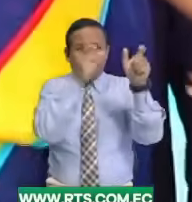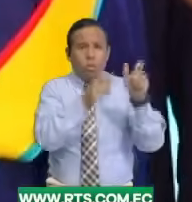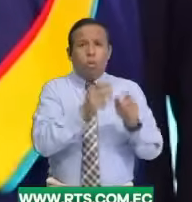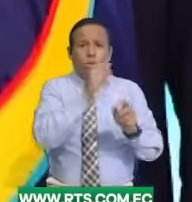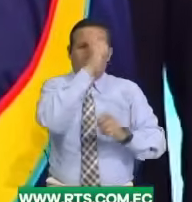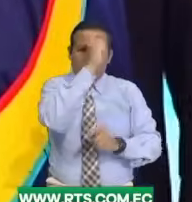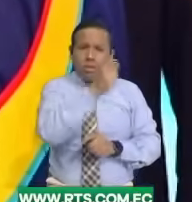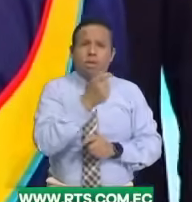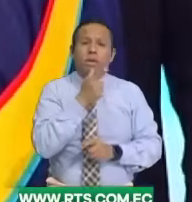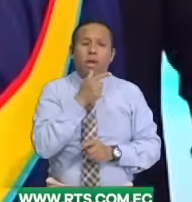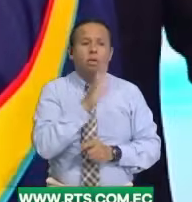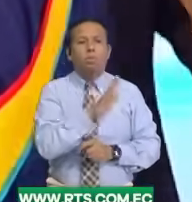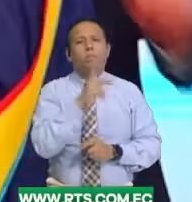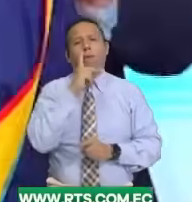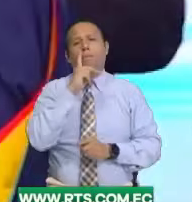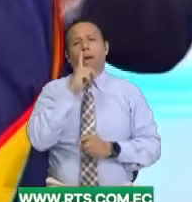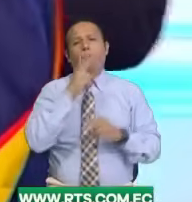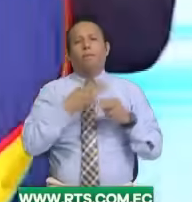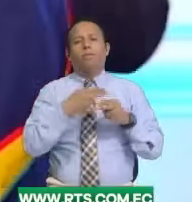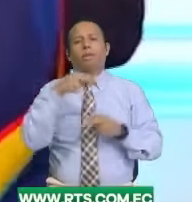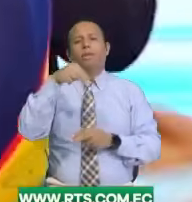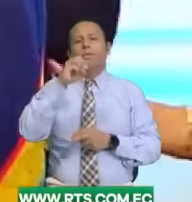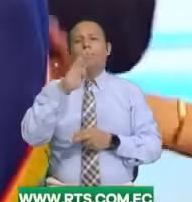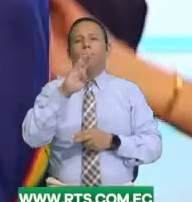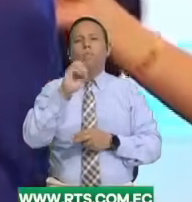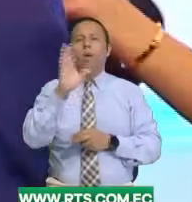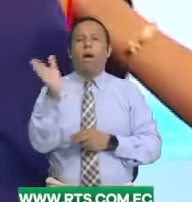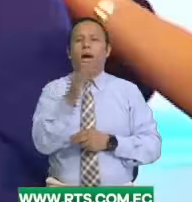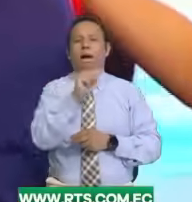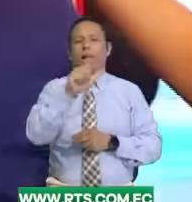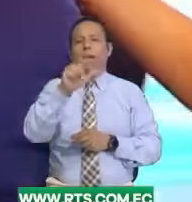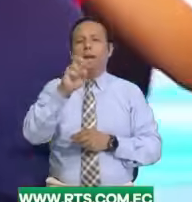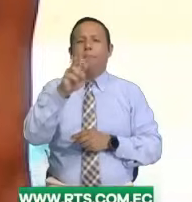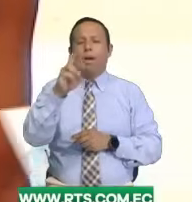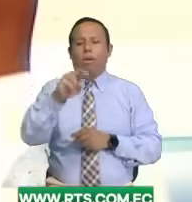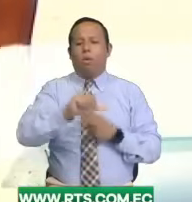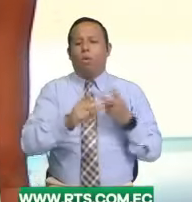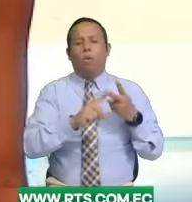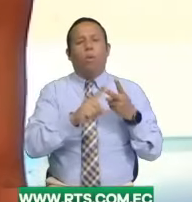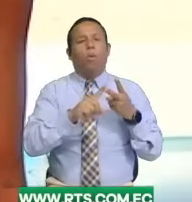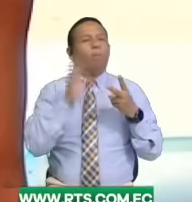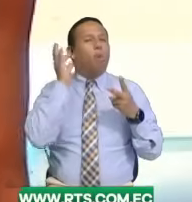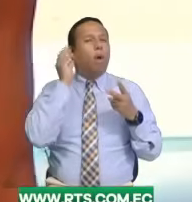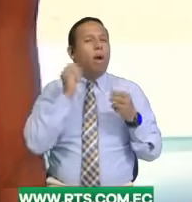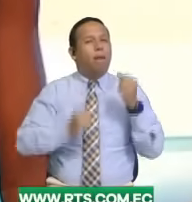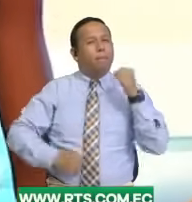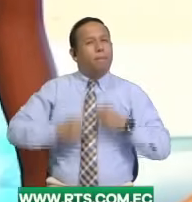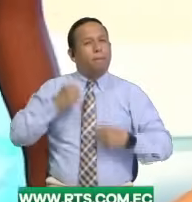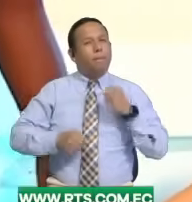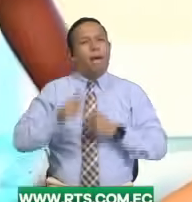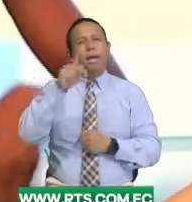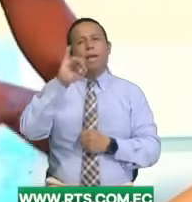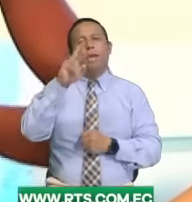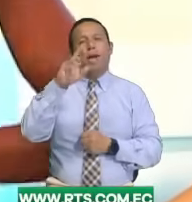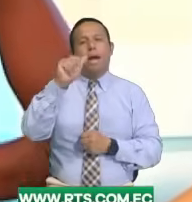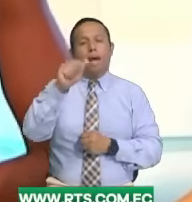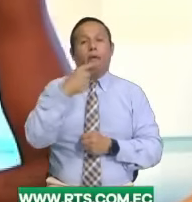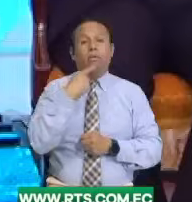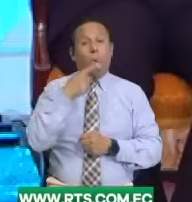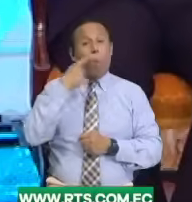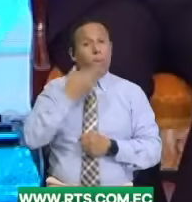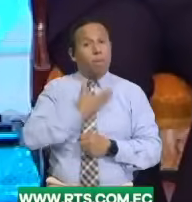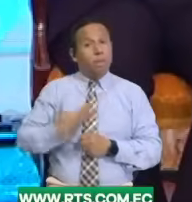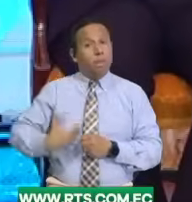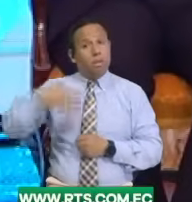Gran Cruz a su padre Álvaro Noboa Pontón y a la paratleta Kiara Rodríguez. En su discurso dijo que su padre le mostró que